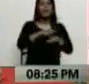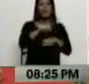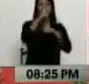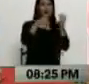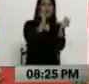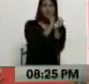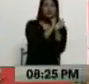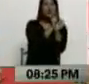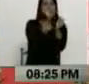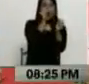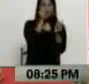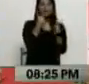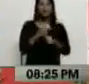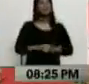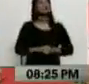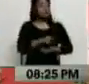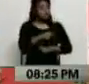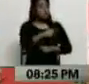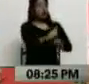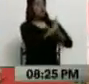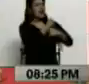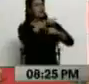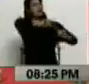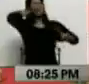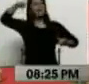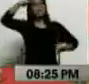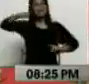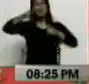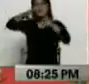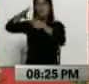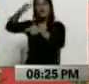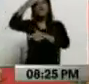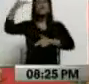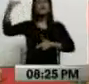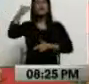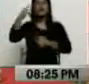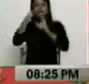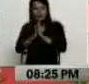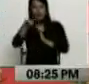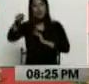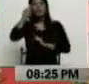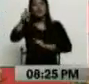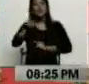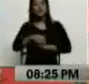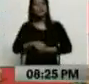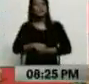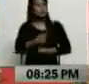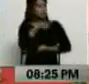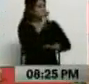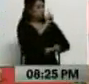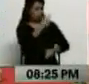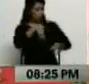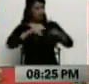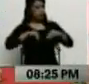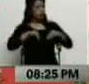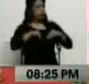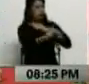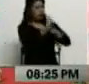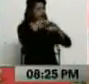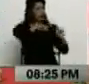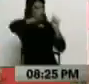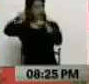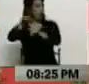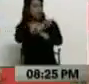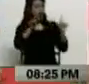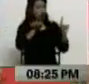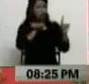negó a prestar el servicio militar para ir a Vietnam a matar niños en Vietnam y el gobierno de Estados Unidos